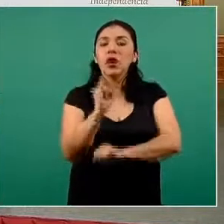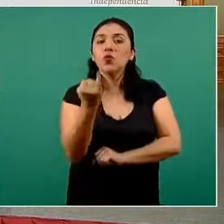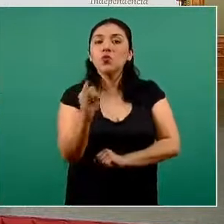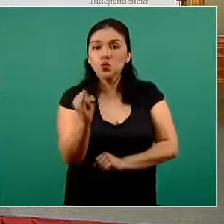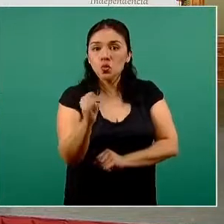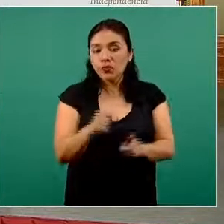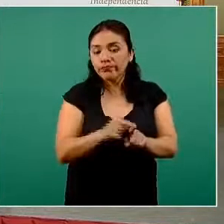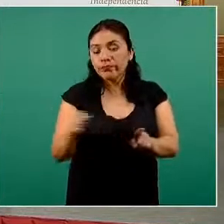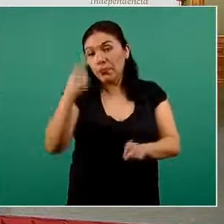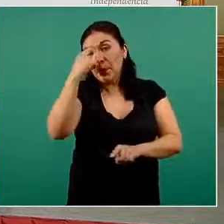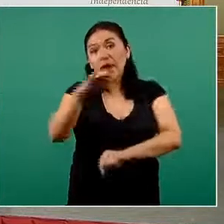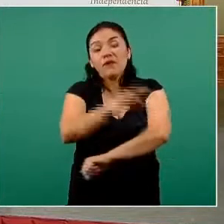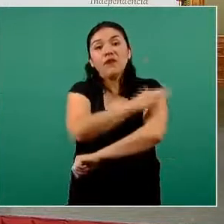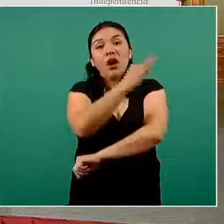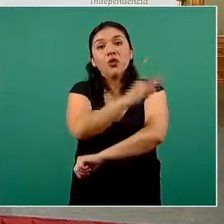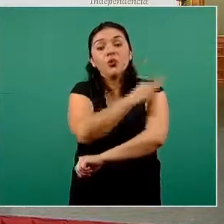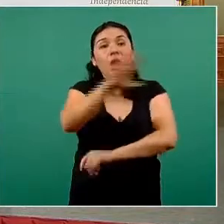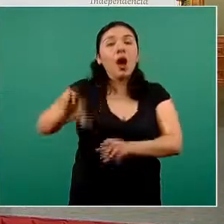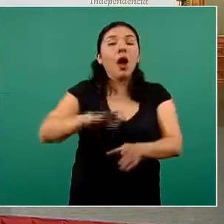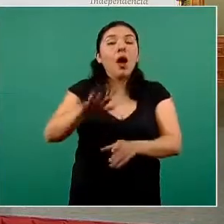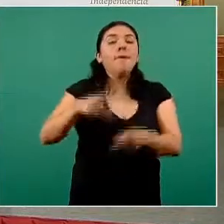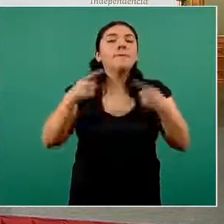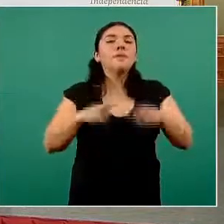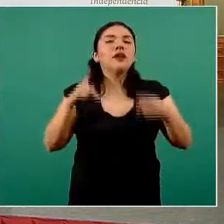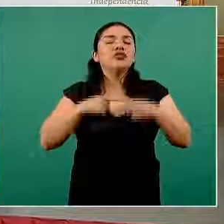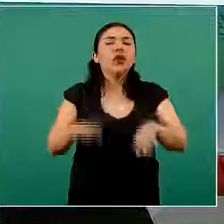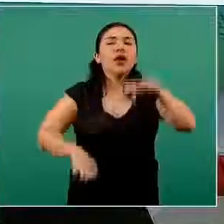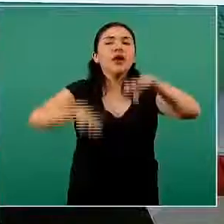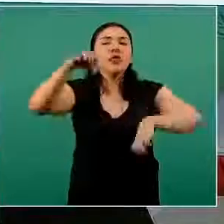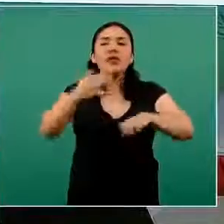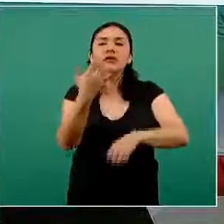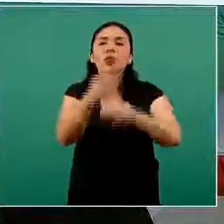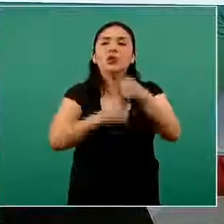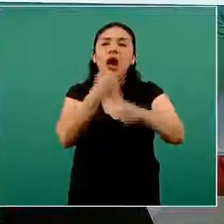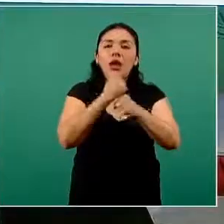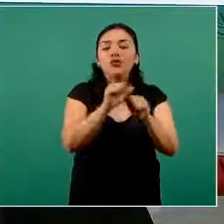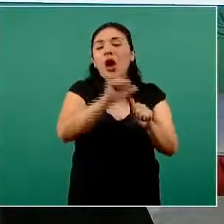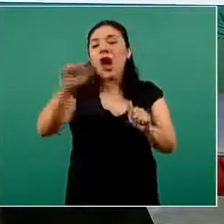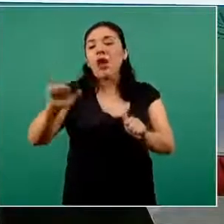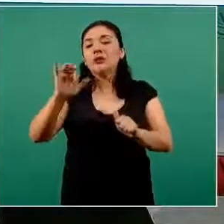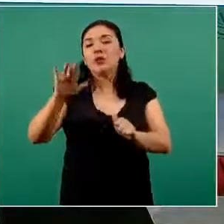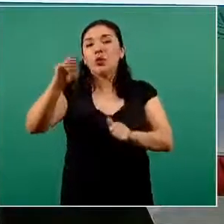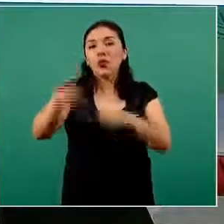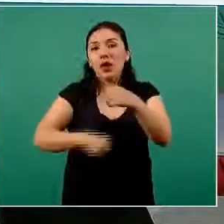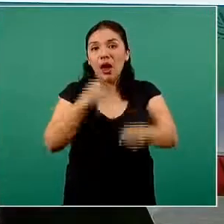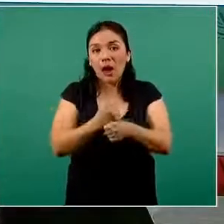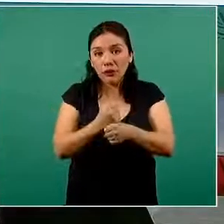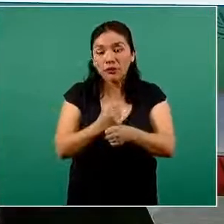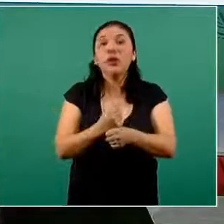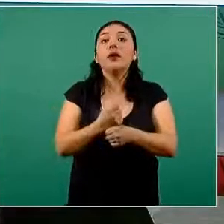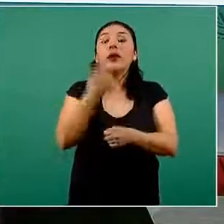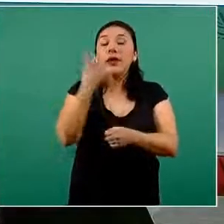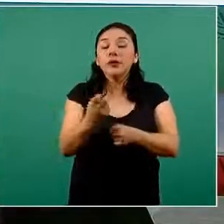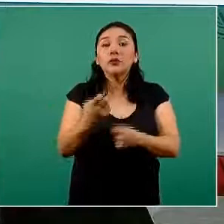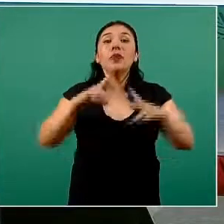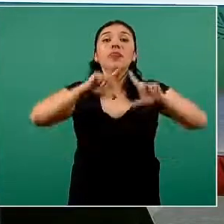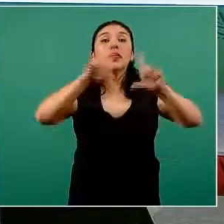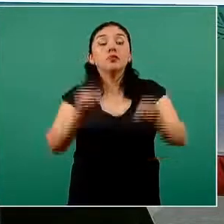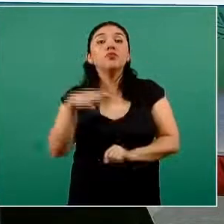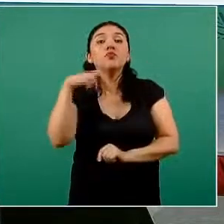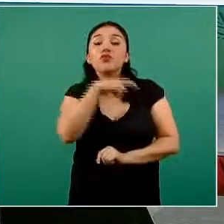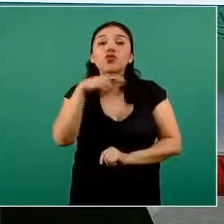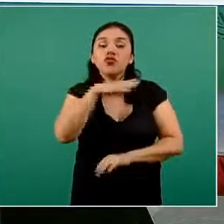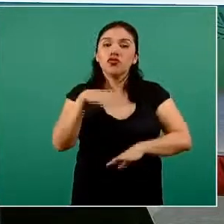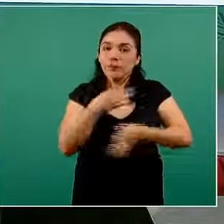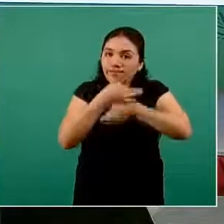junio la vacunación de personas de 50 años de edad a 59 años de edad, y muy pronto vamos a